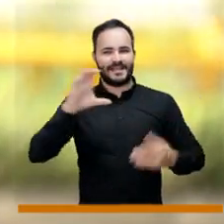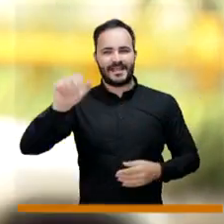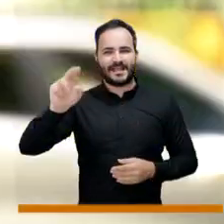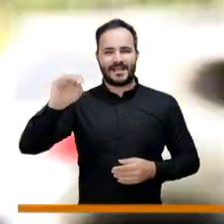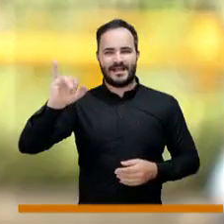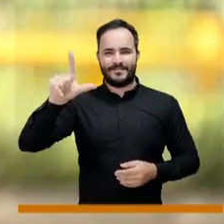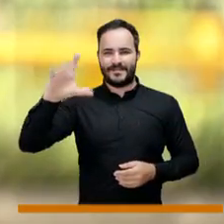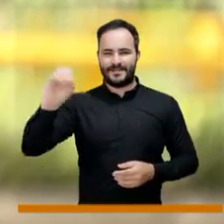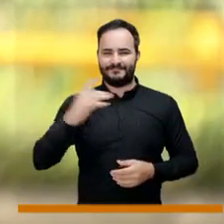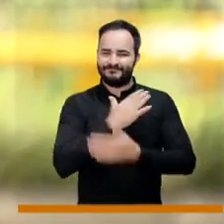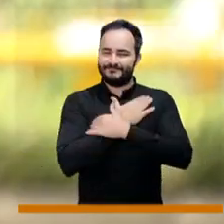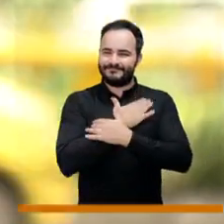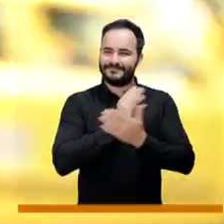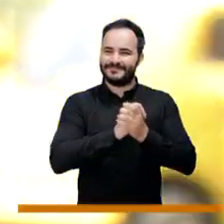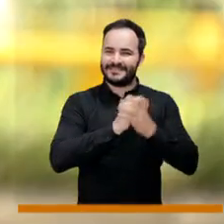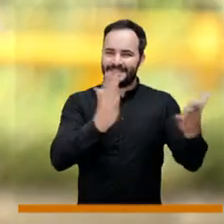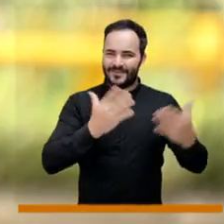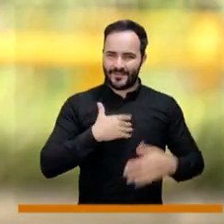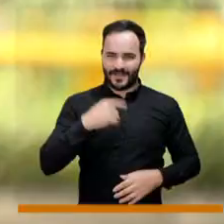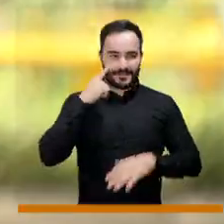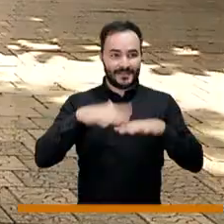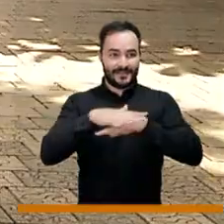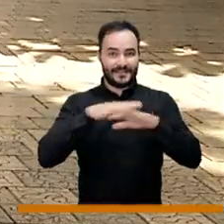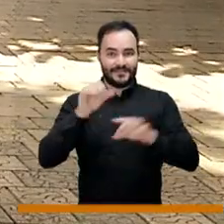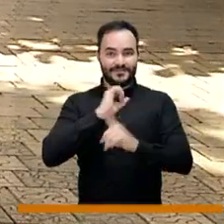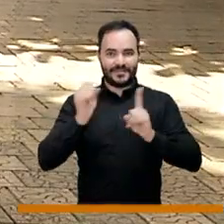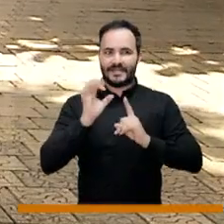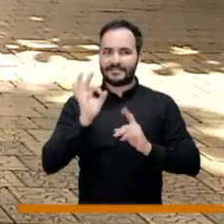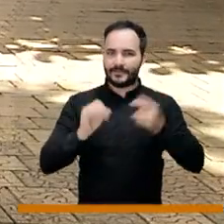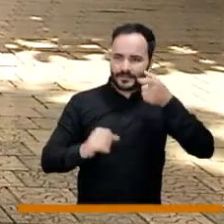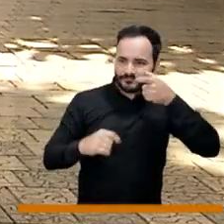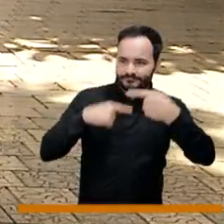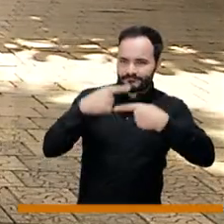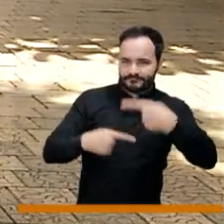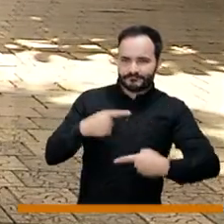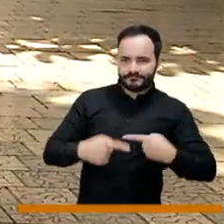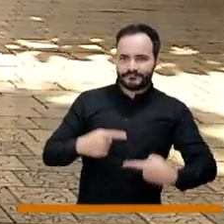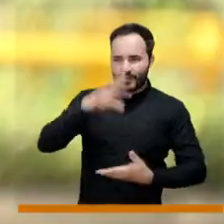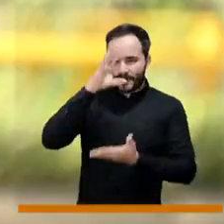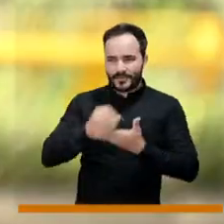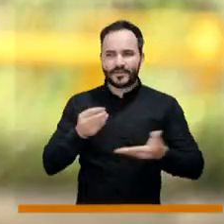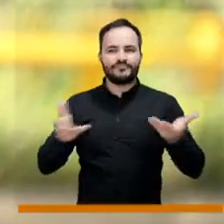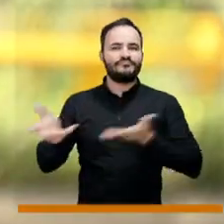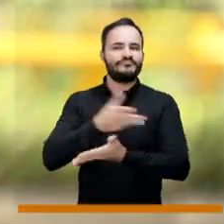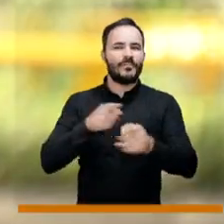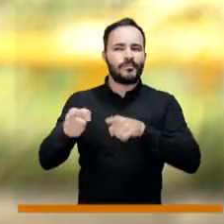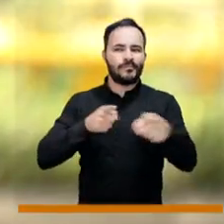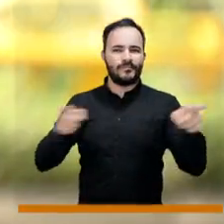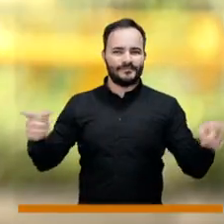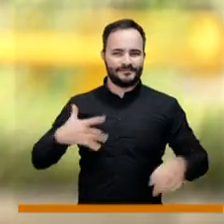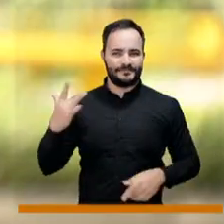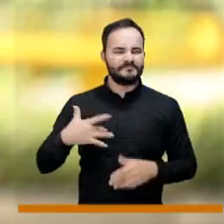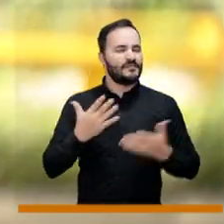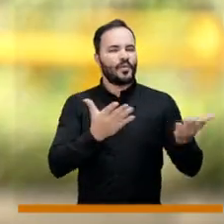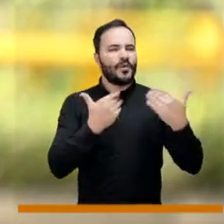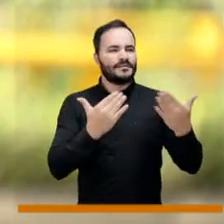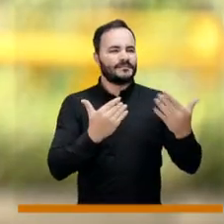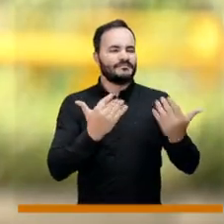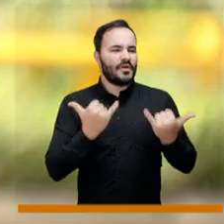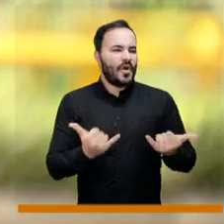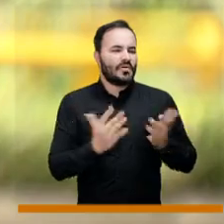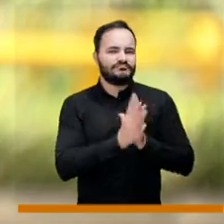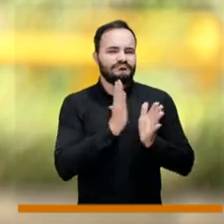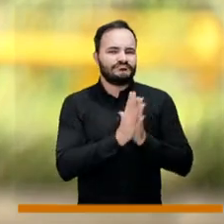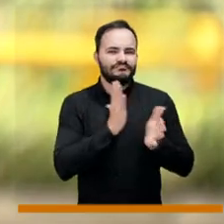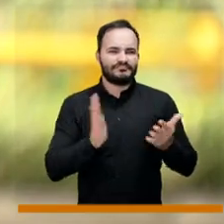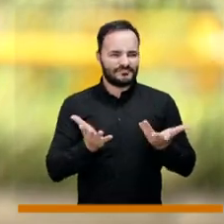como siempre con los ciudadanos a través de las redes sociales y nuestros televidentes. Camilo, ¿cómo es la metodología y la